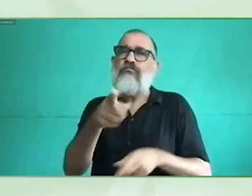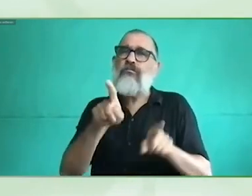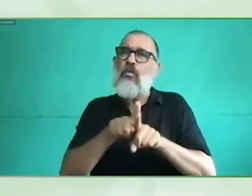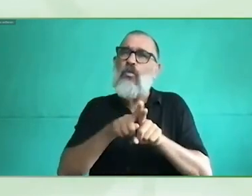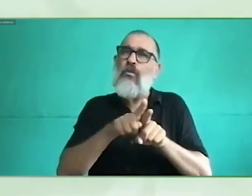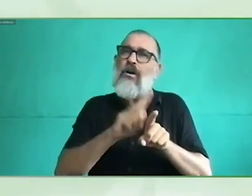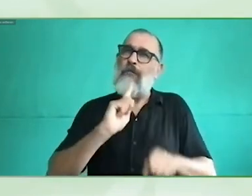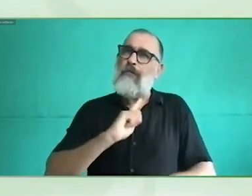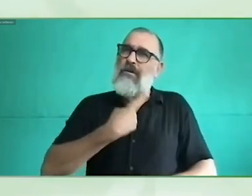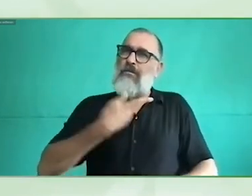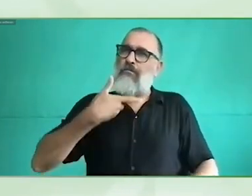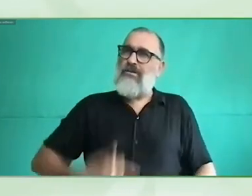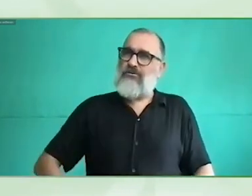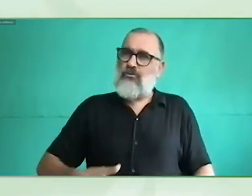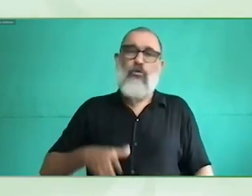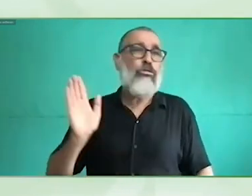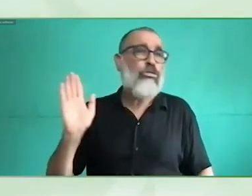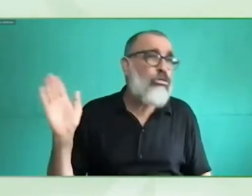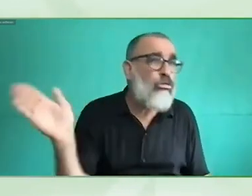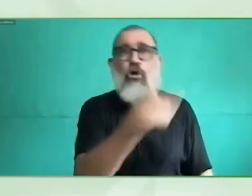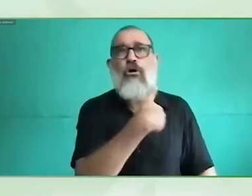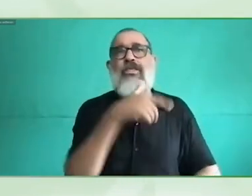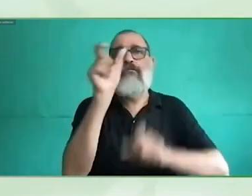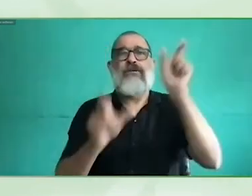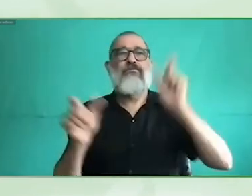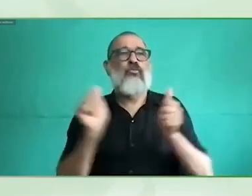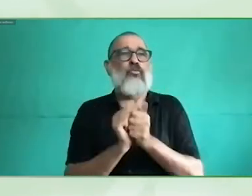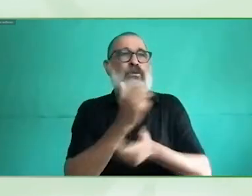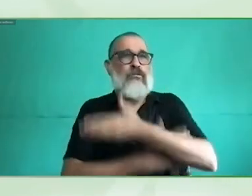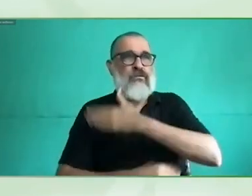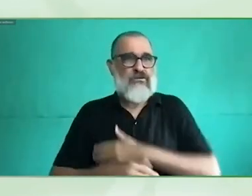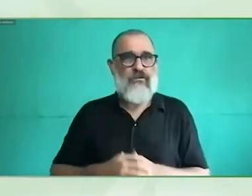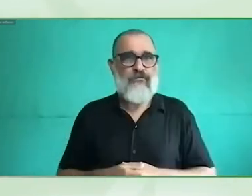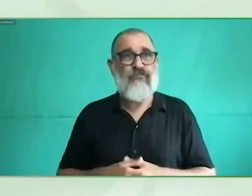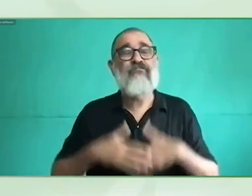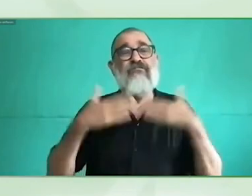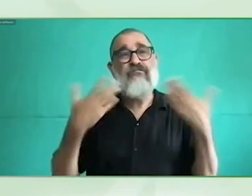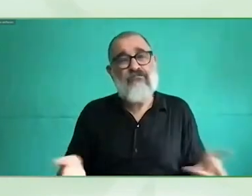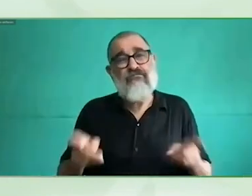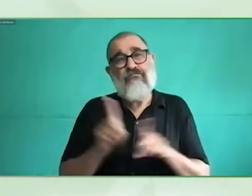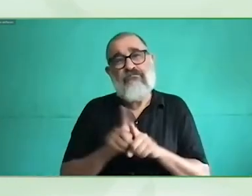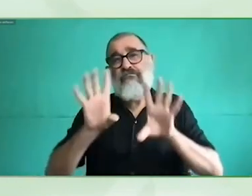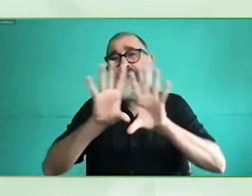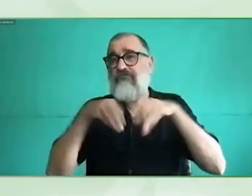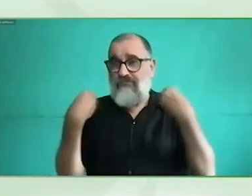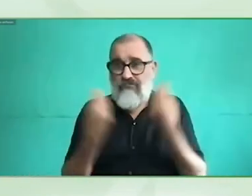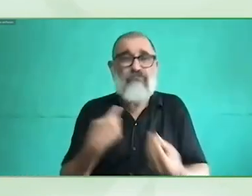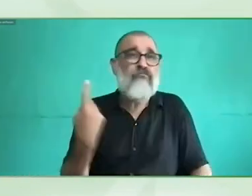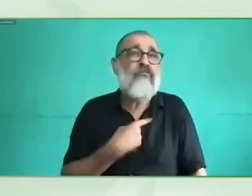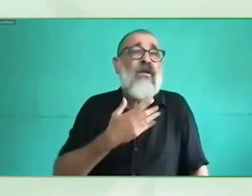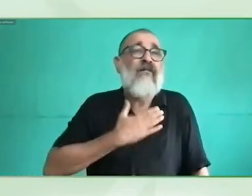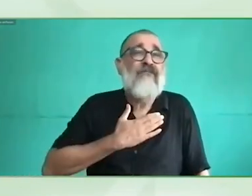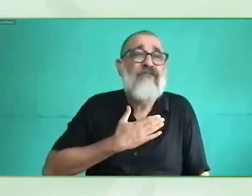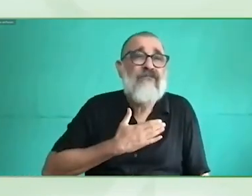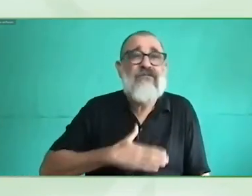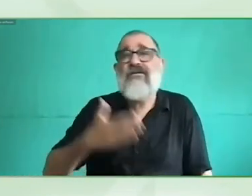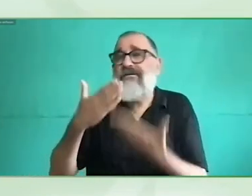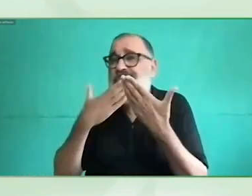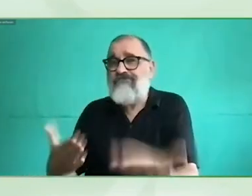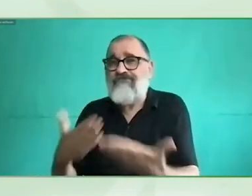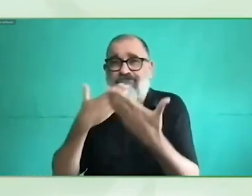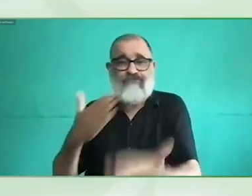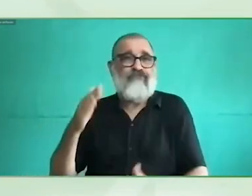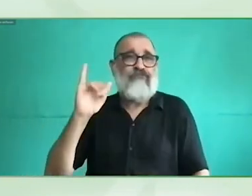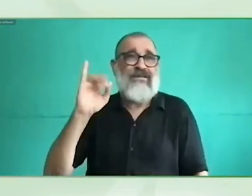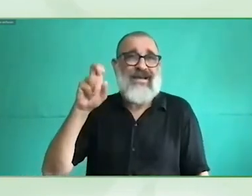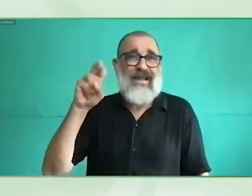todas las personas aquí presentes en HD vamos cerrando esta primera parte de la jornada va a dar